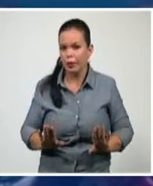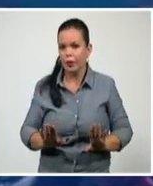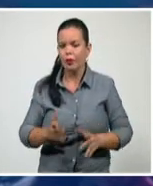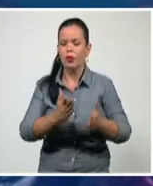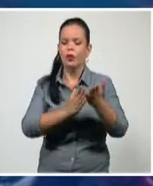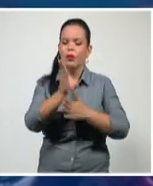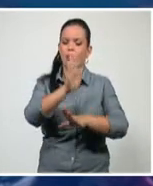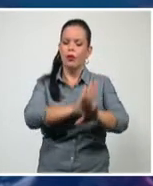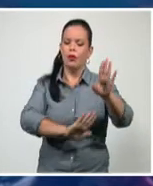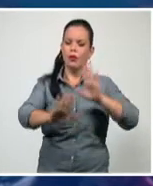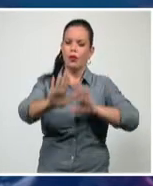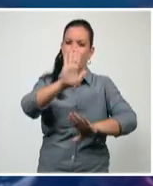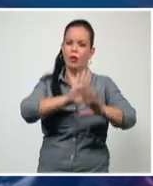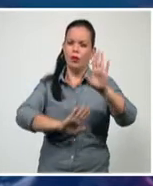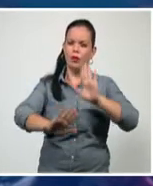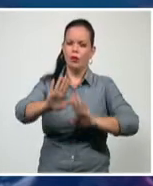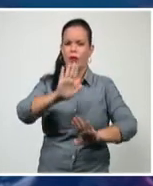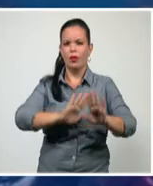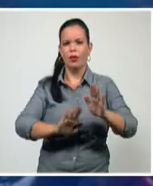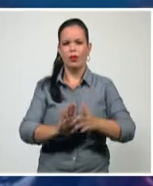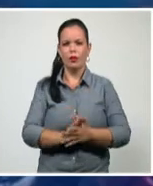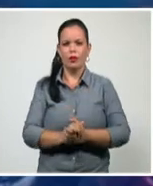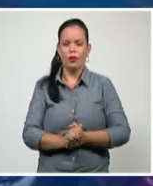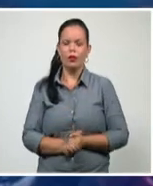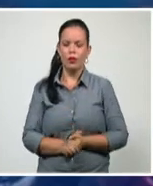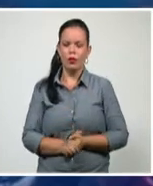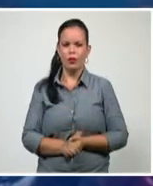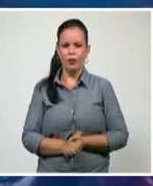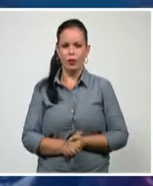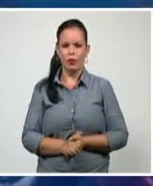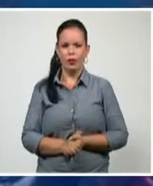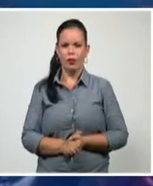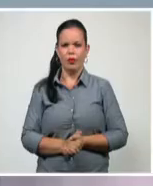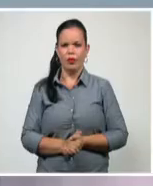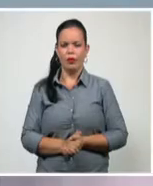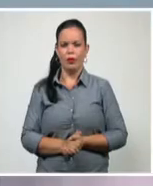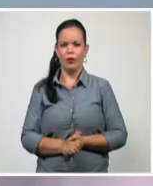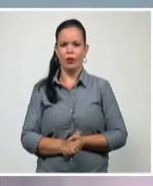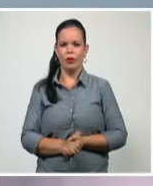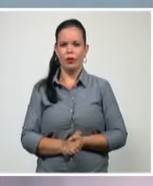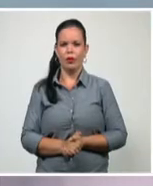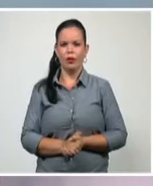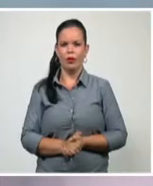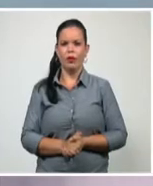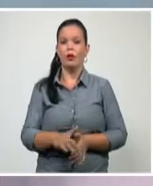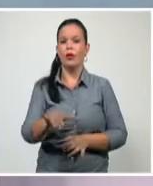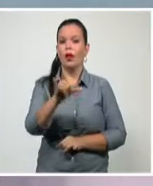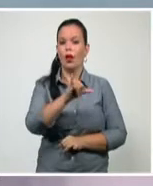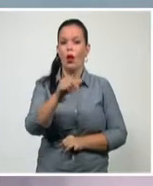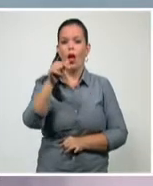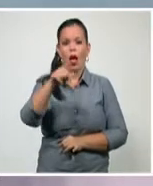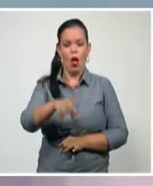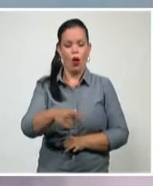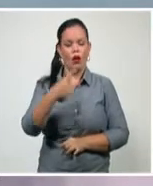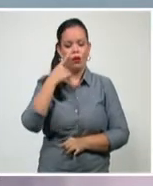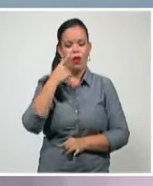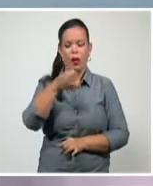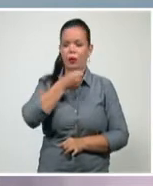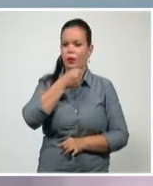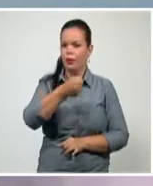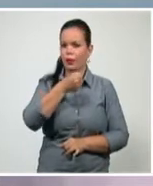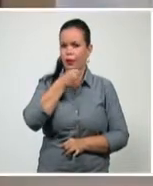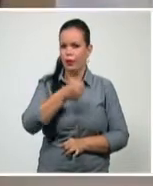3-2 con un boleto y un remolque, y cada vez será más a respetar. Y aquí tenemos, como siempre, opiniones recogidas por el colega